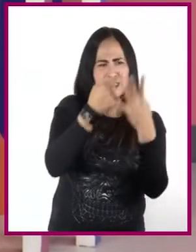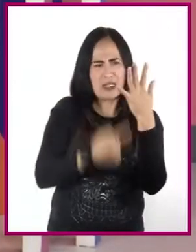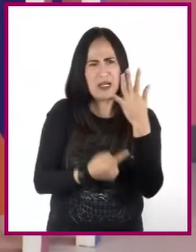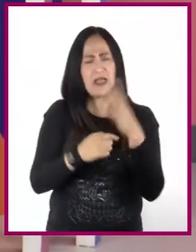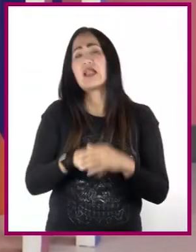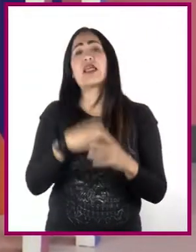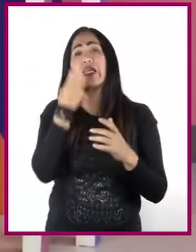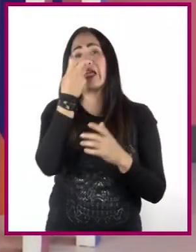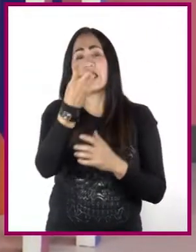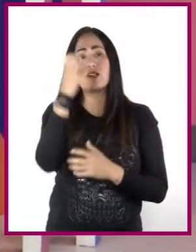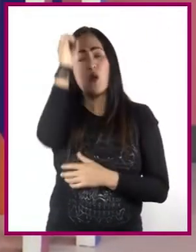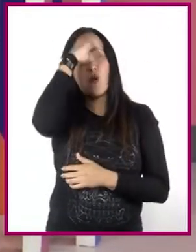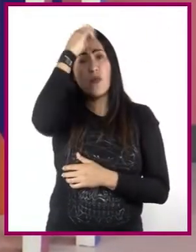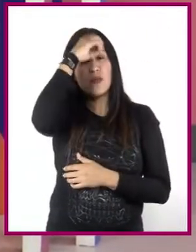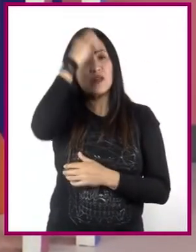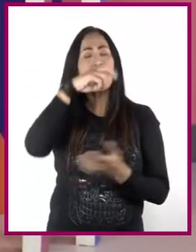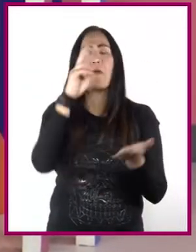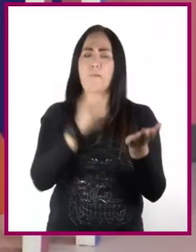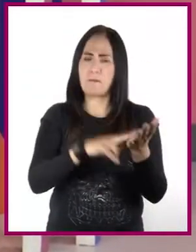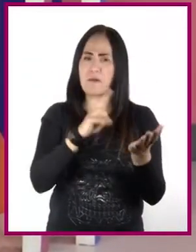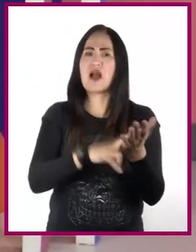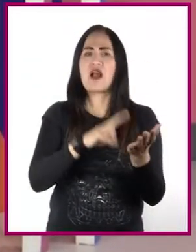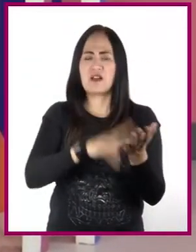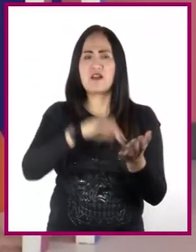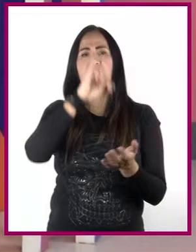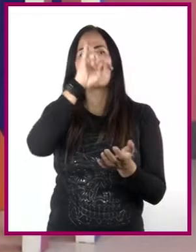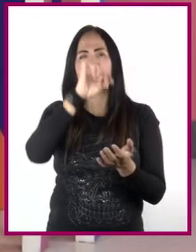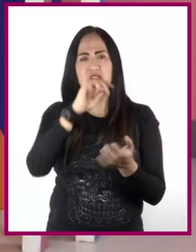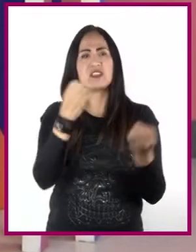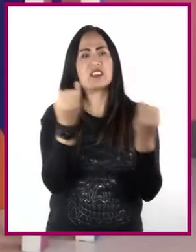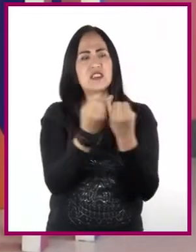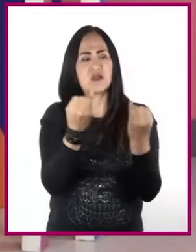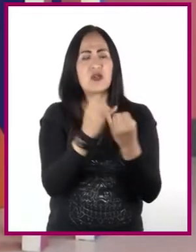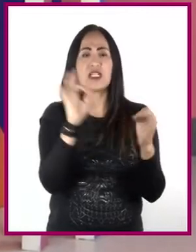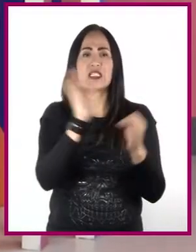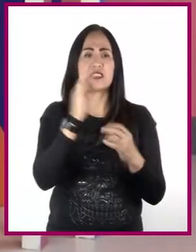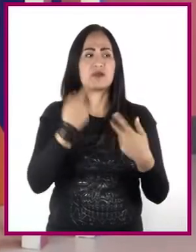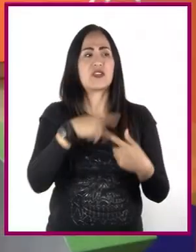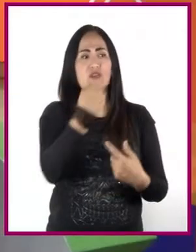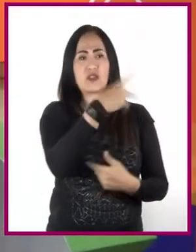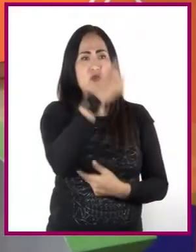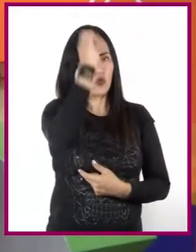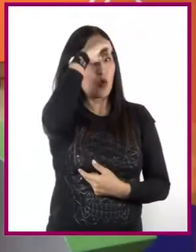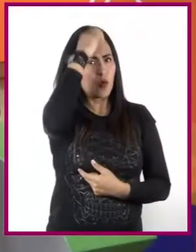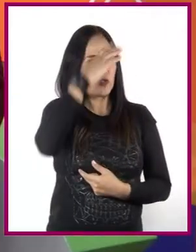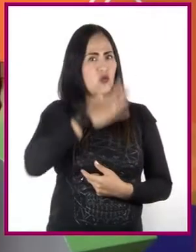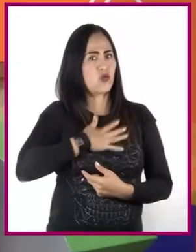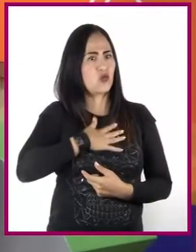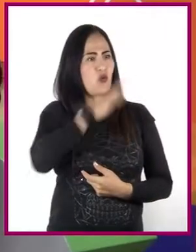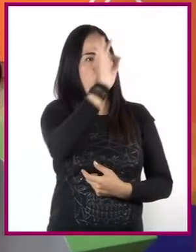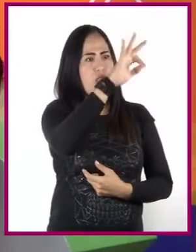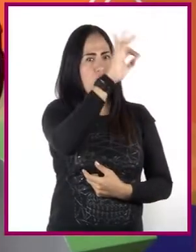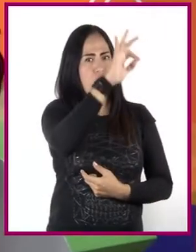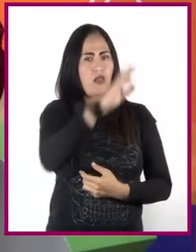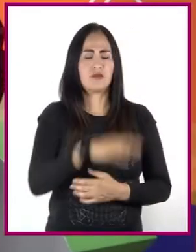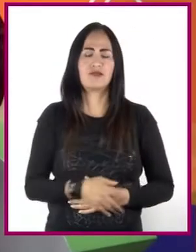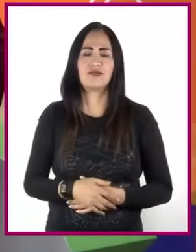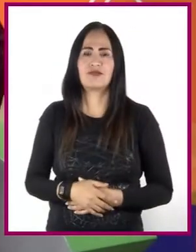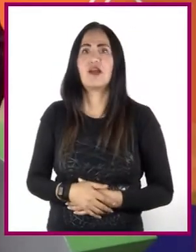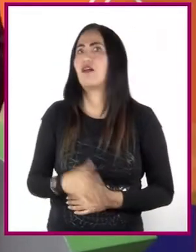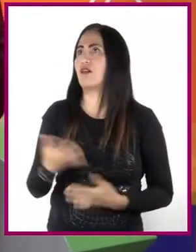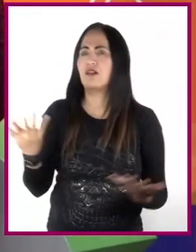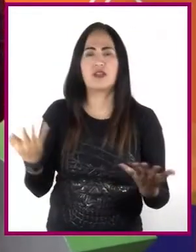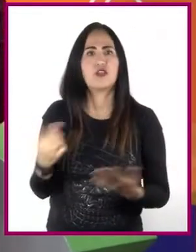opinión pueda tener validez y hasta llegar a influir en la opinión de quien nos lea. Ay, maestro, opino